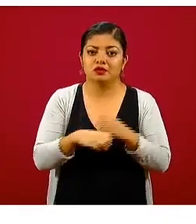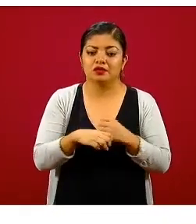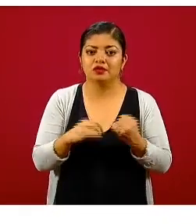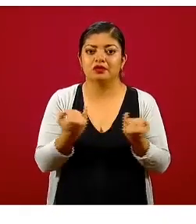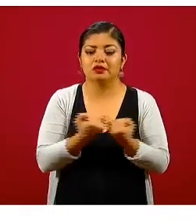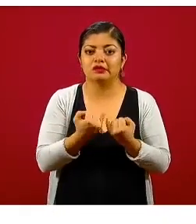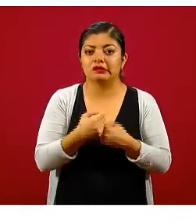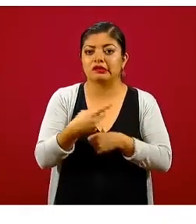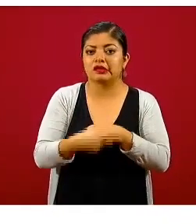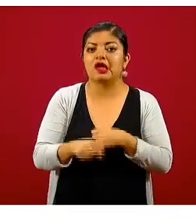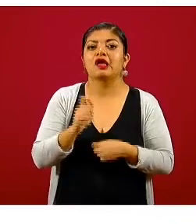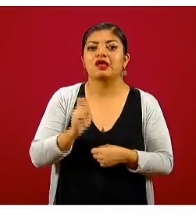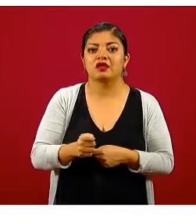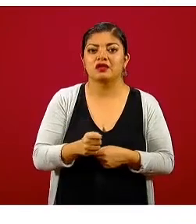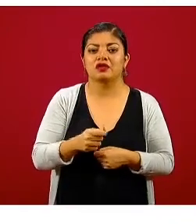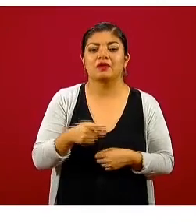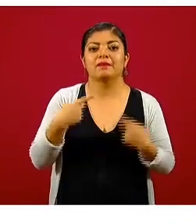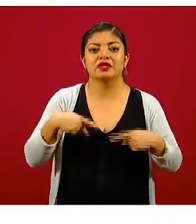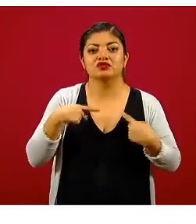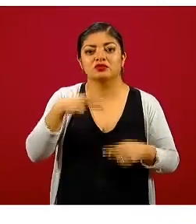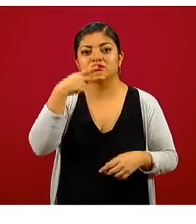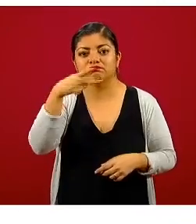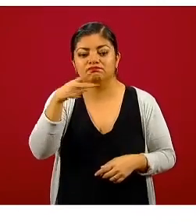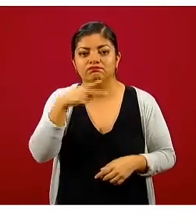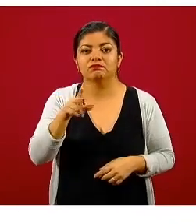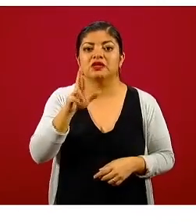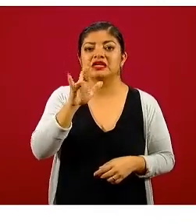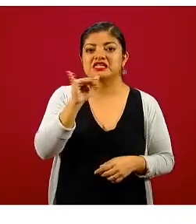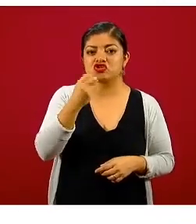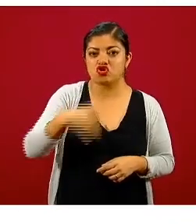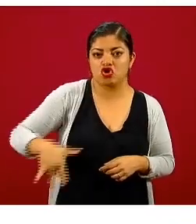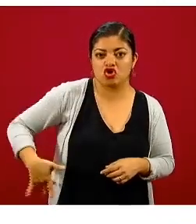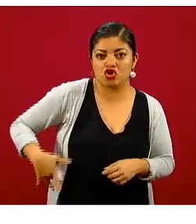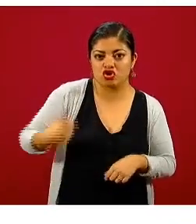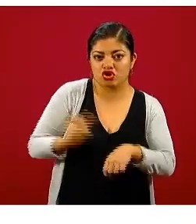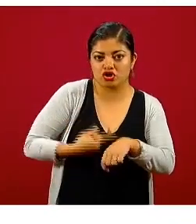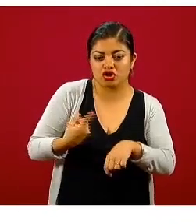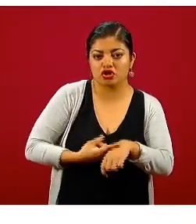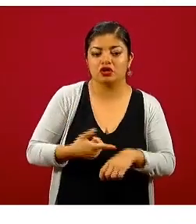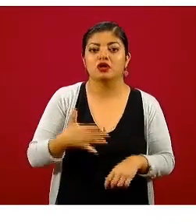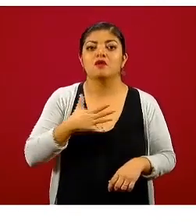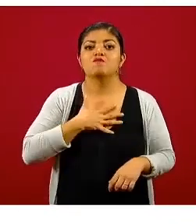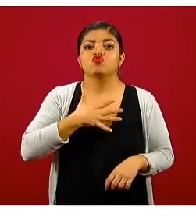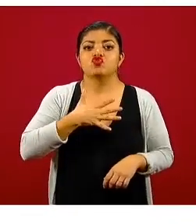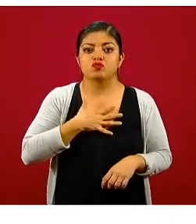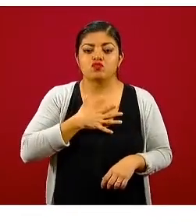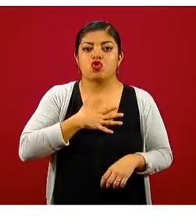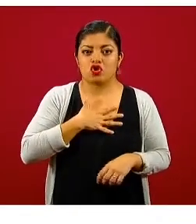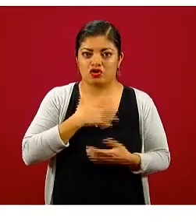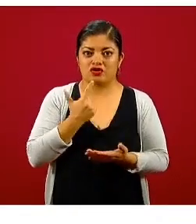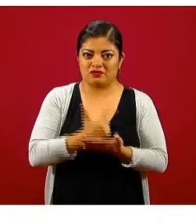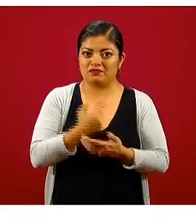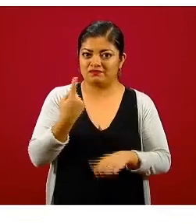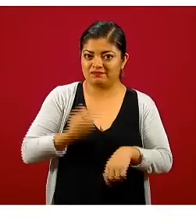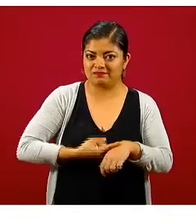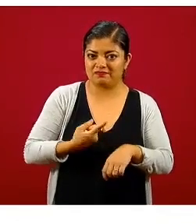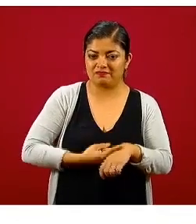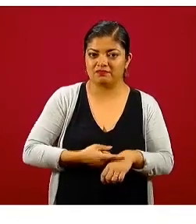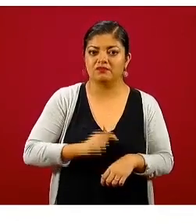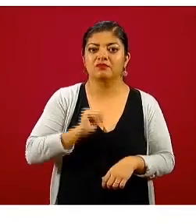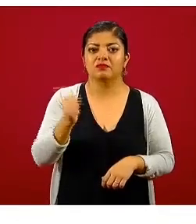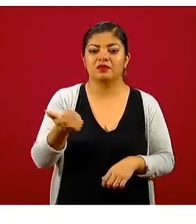estado presentes, como son el tabaquismo, la insuficiencia renal crónica, la enfermedad pulmonar obstructiva crónica, las